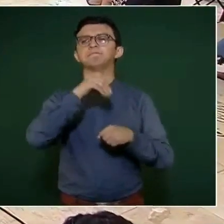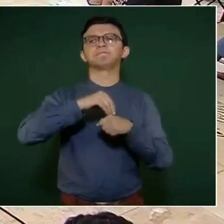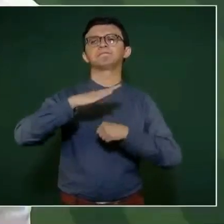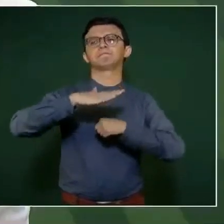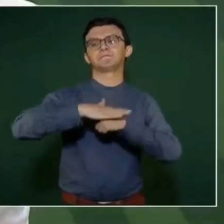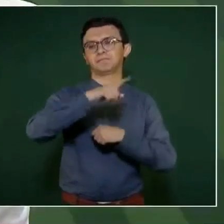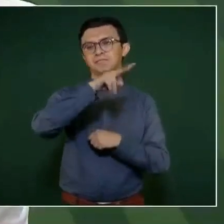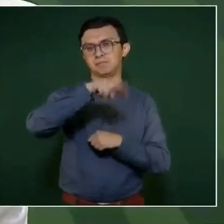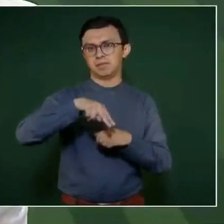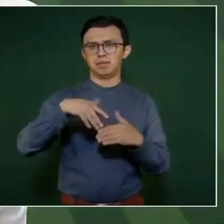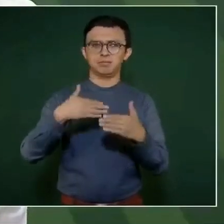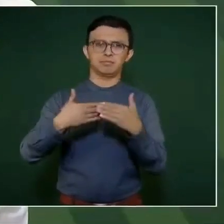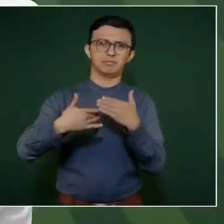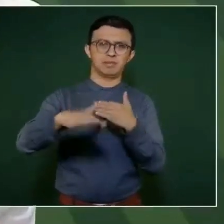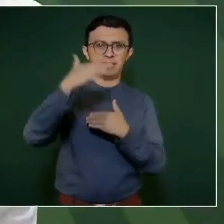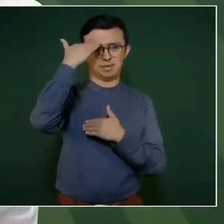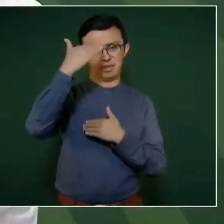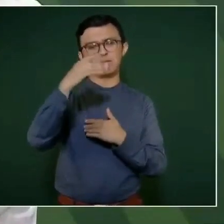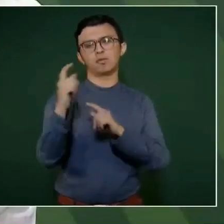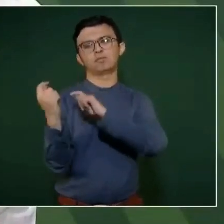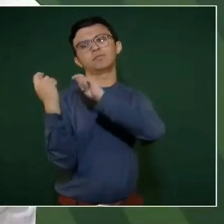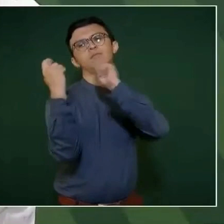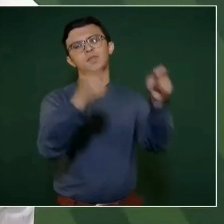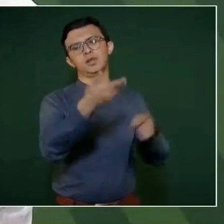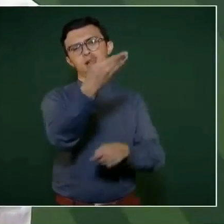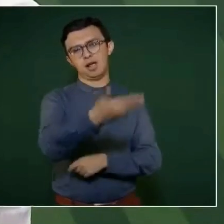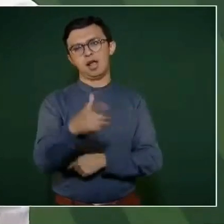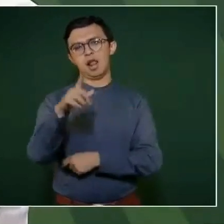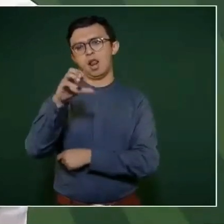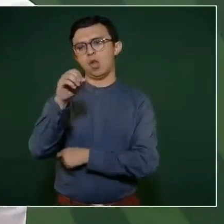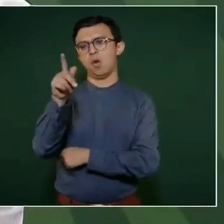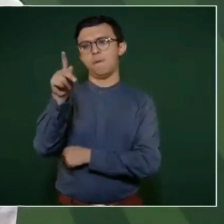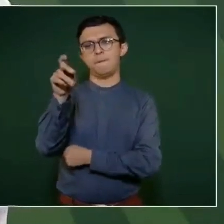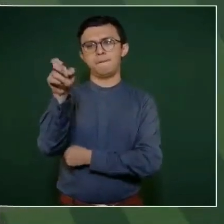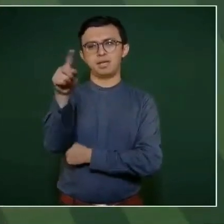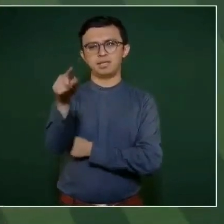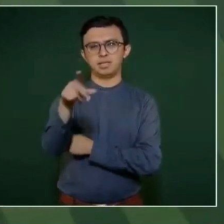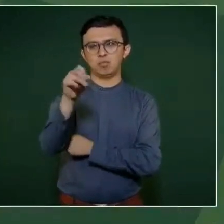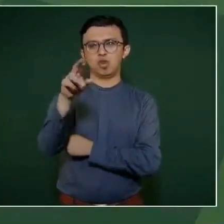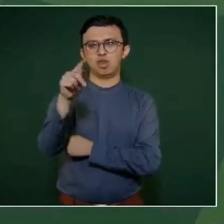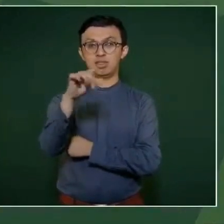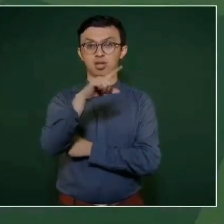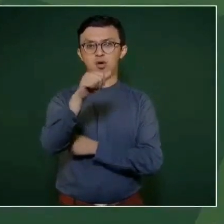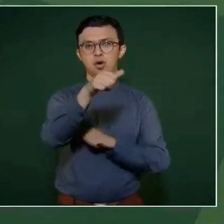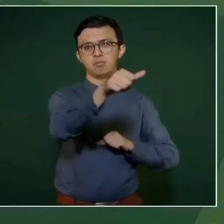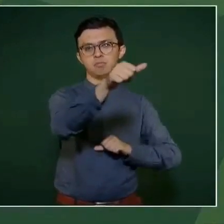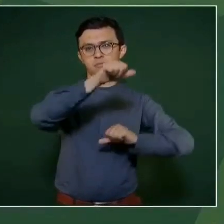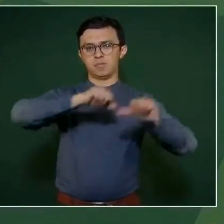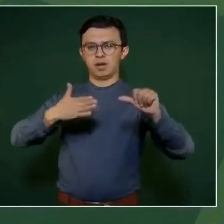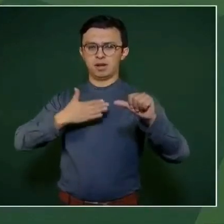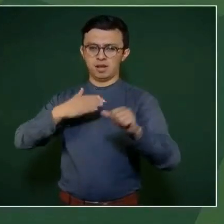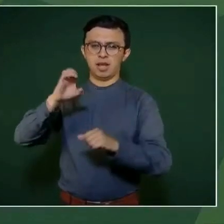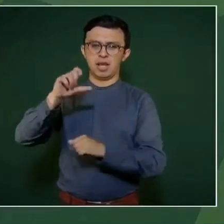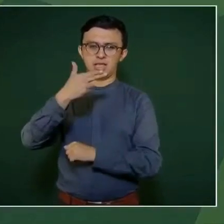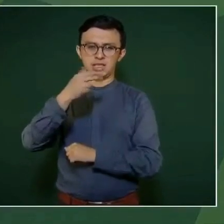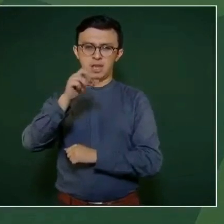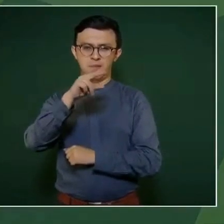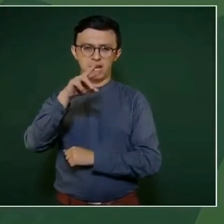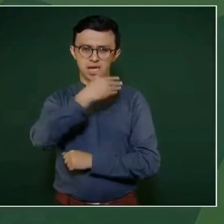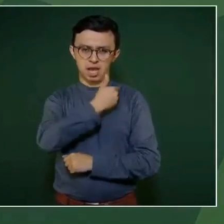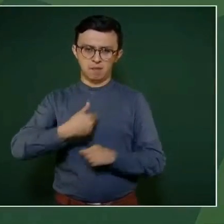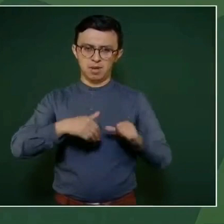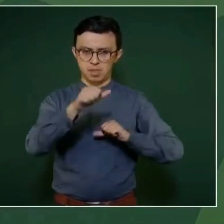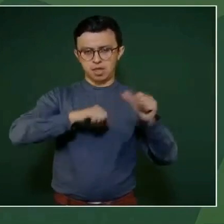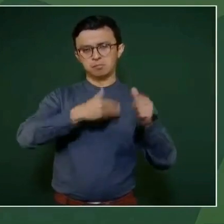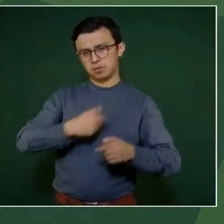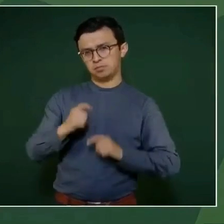pasó el tiempo y fue López Portillo el que sustituyó a Echeverría. Pero es